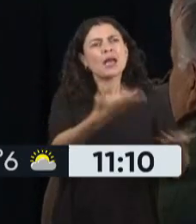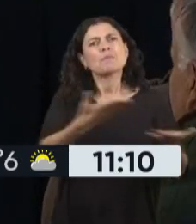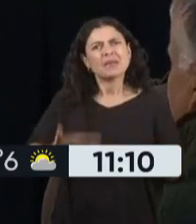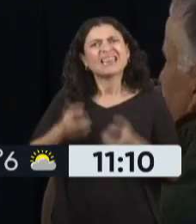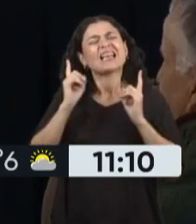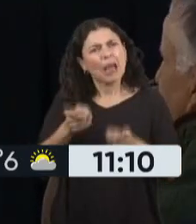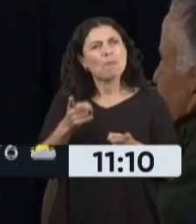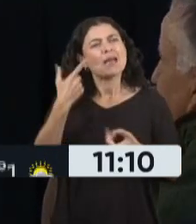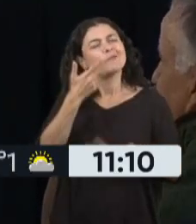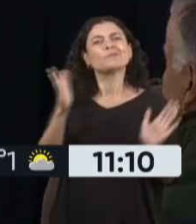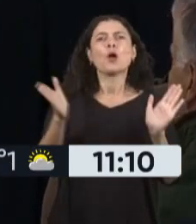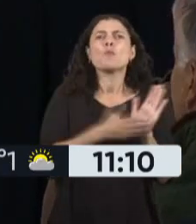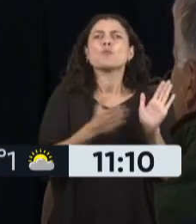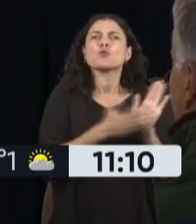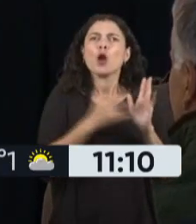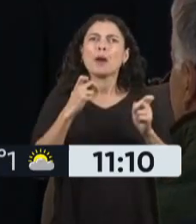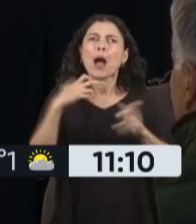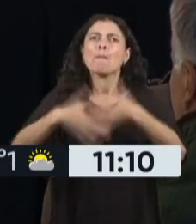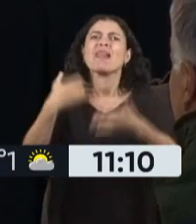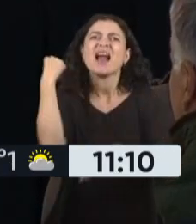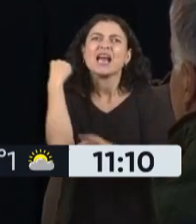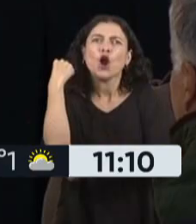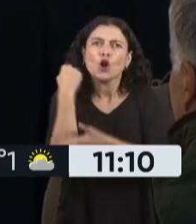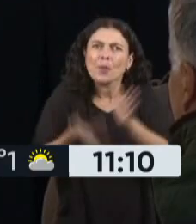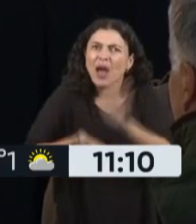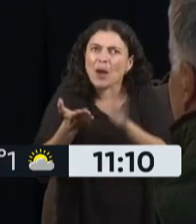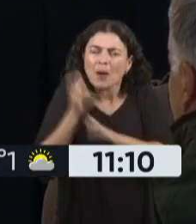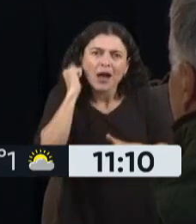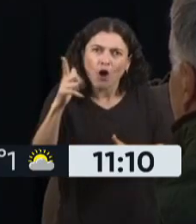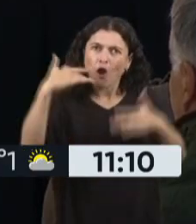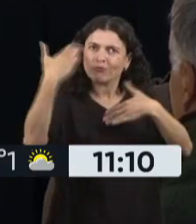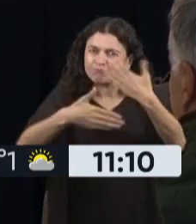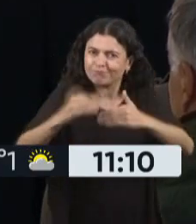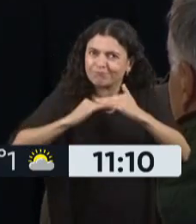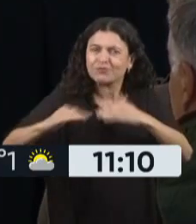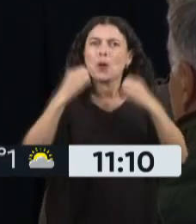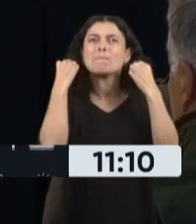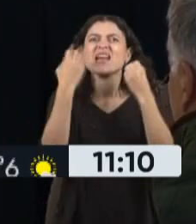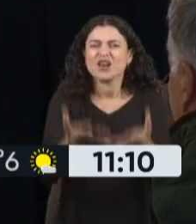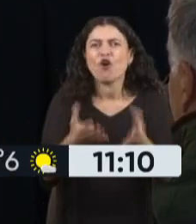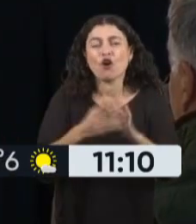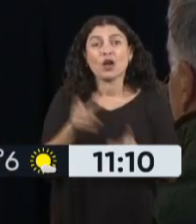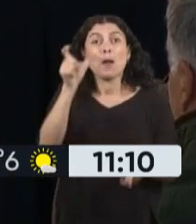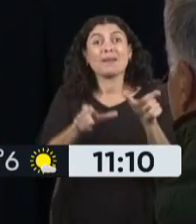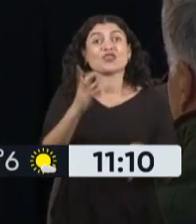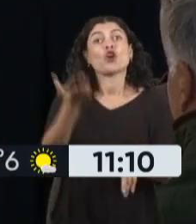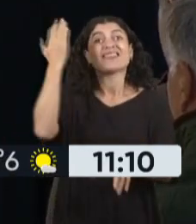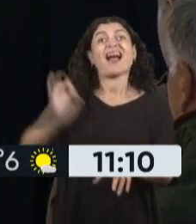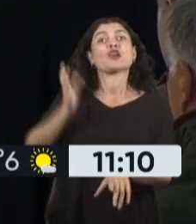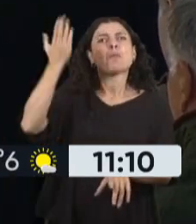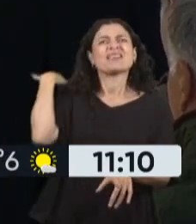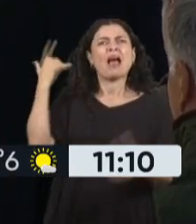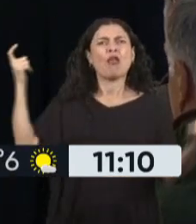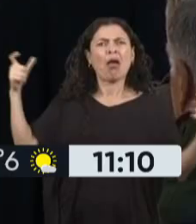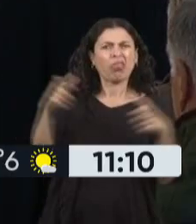plan de estabilización está funcionando, dado que la cantidad de gente en el evento subió 33% respecto al año pasado, así que estamos yendo